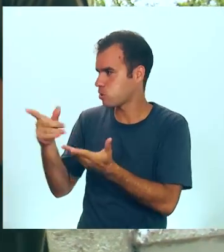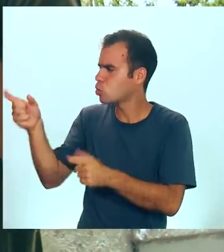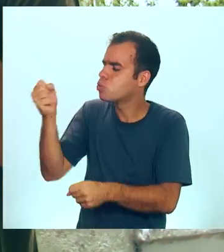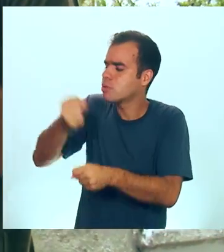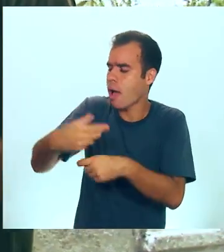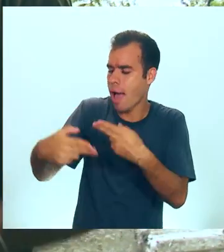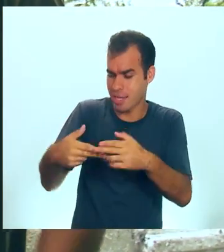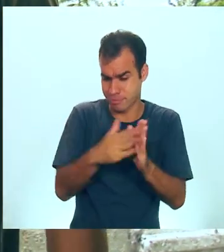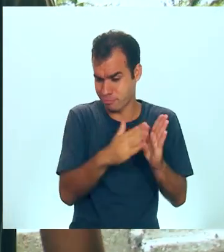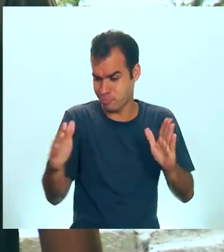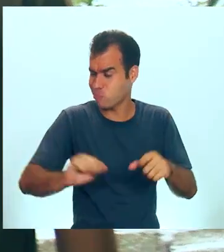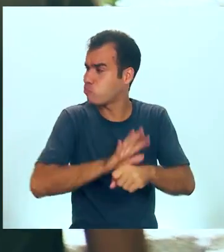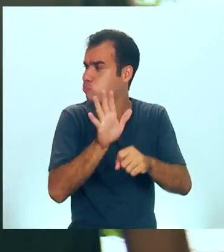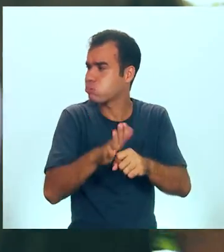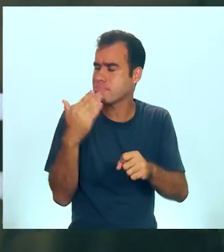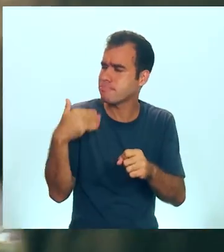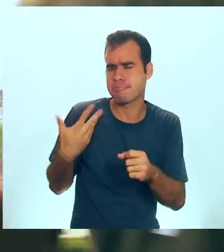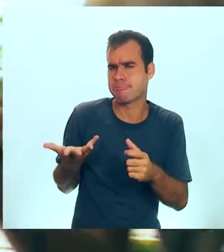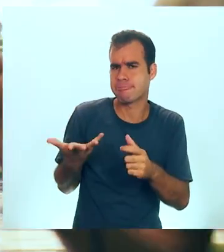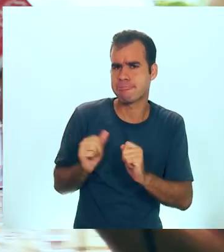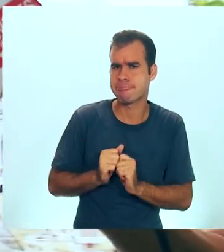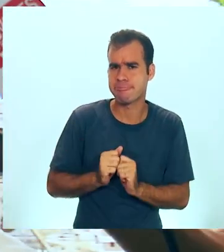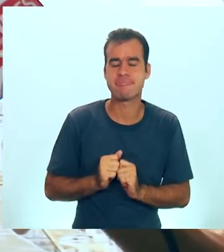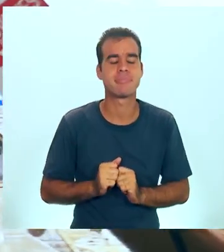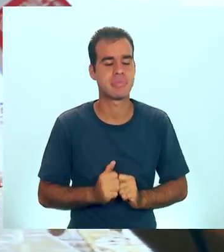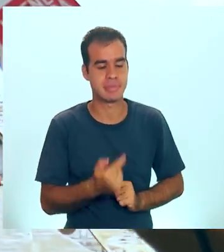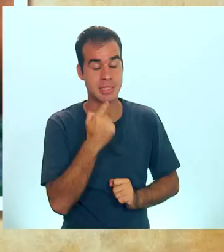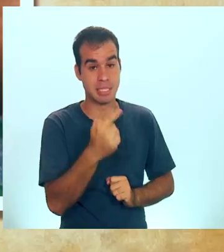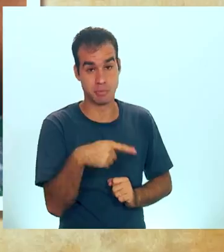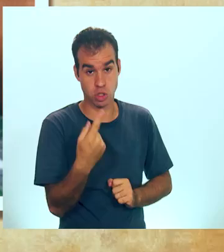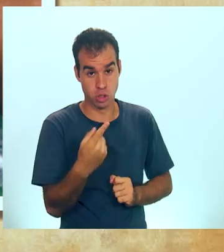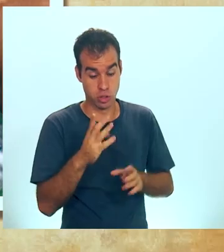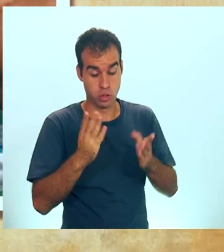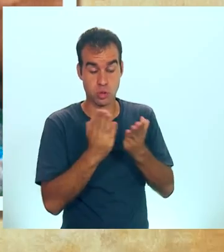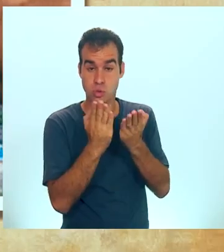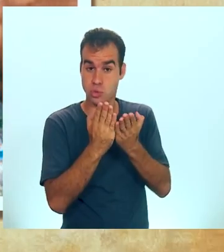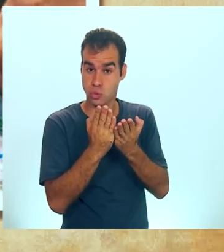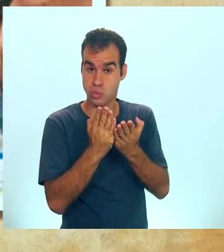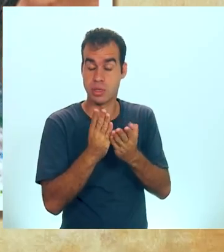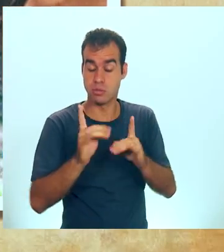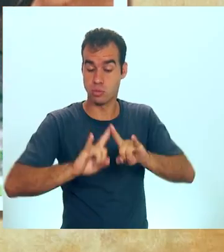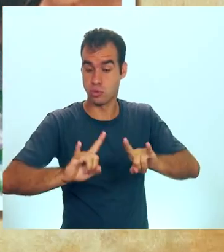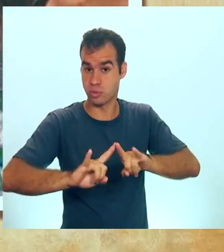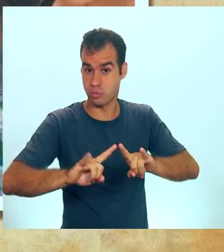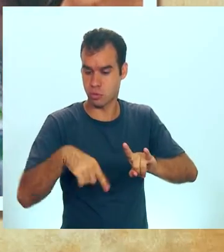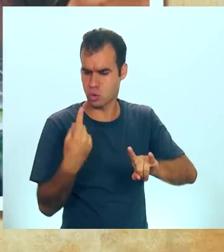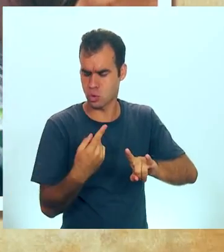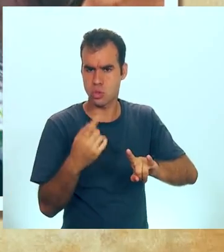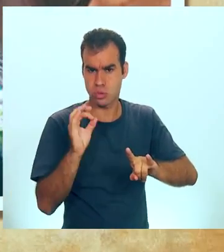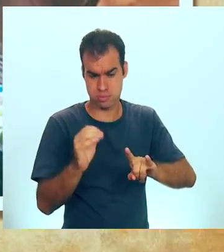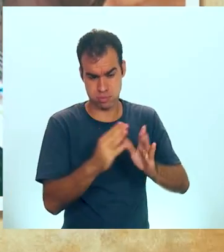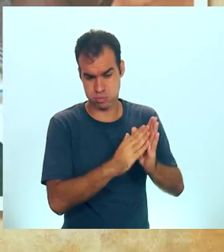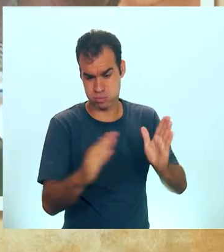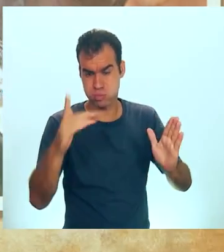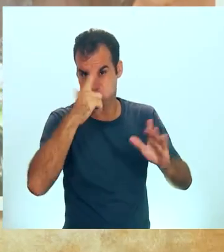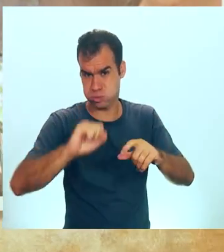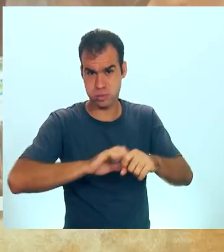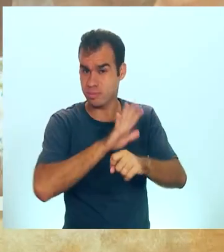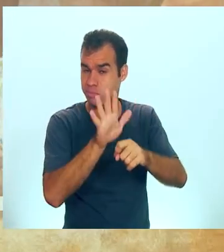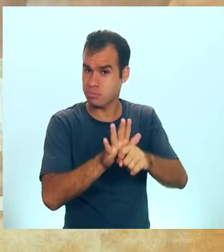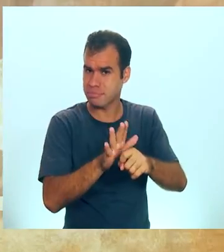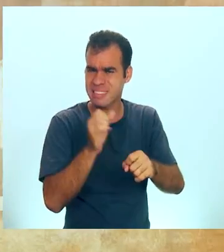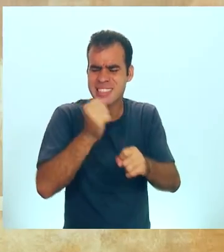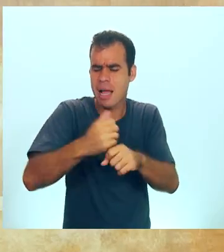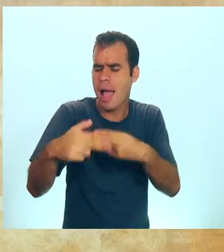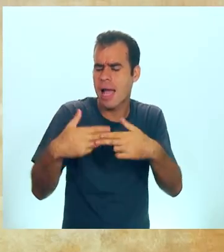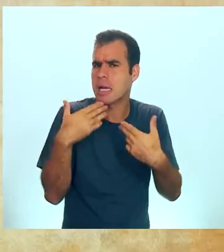sido tu papel durante esta etapa. La tarea que hemos impartido los estudiantes universitarios durante la terrible situación de la